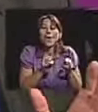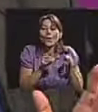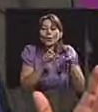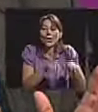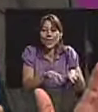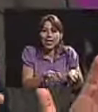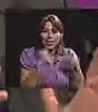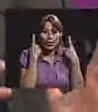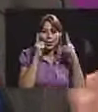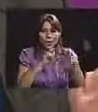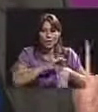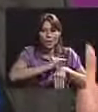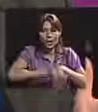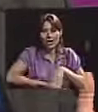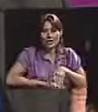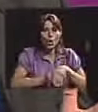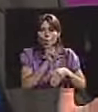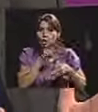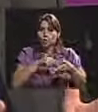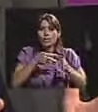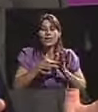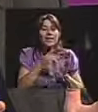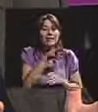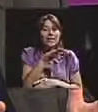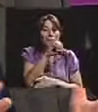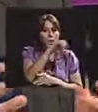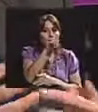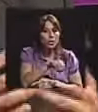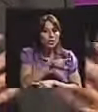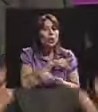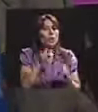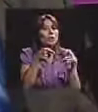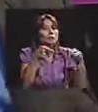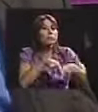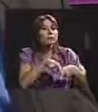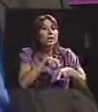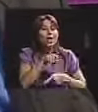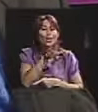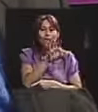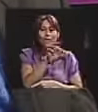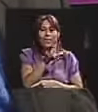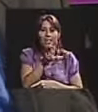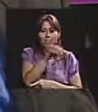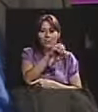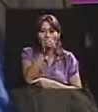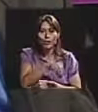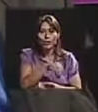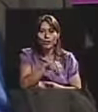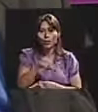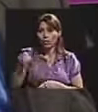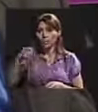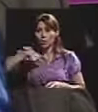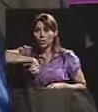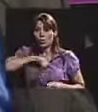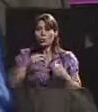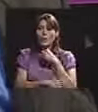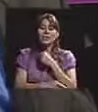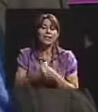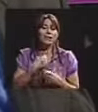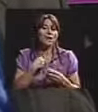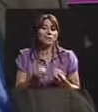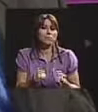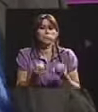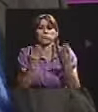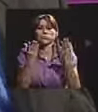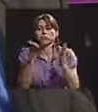100%, ¿verdad? Pero estoy hablando de un 93%. Y nuestro país, que tiene una gran cantidad de psicólogos y psicólogas tan